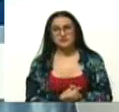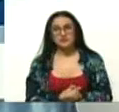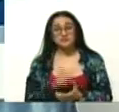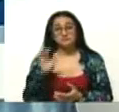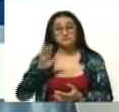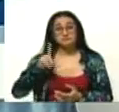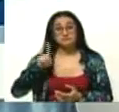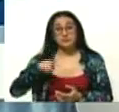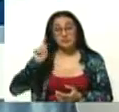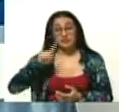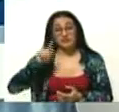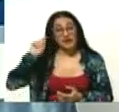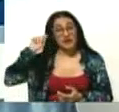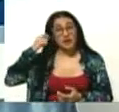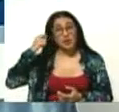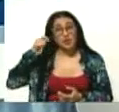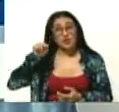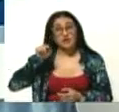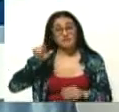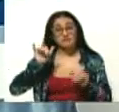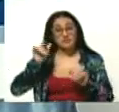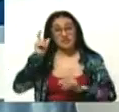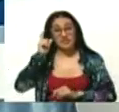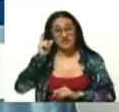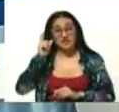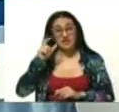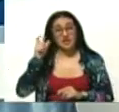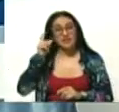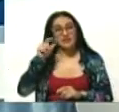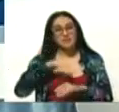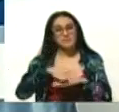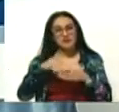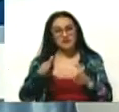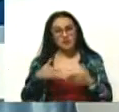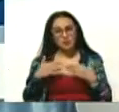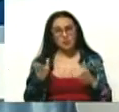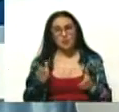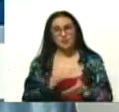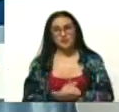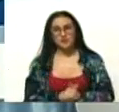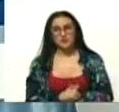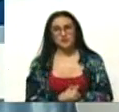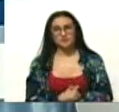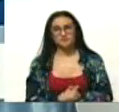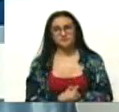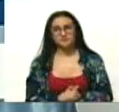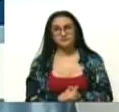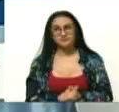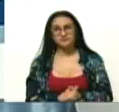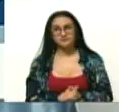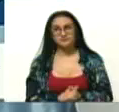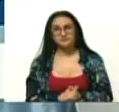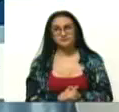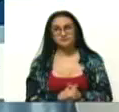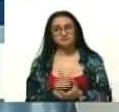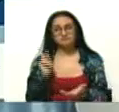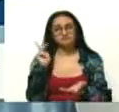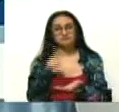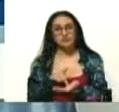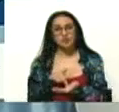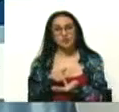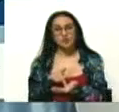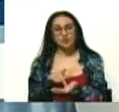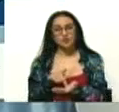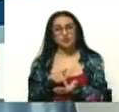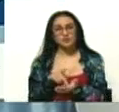Recordemos que este día, o sea, el día del Ministerio Público, fue instaurado en nuestro país por